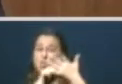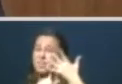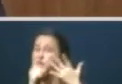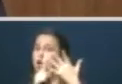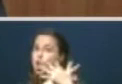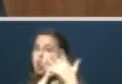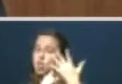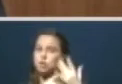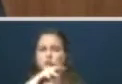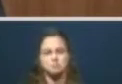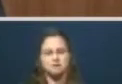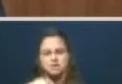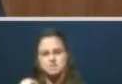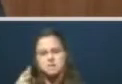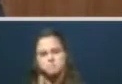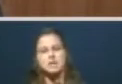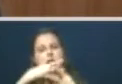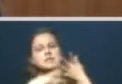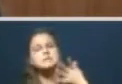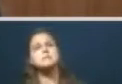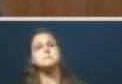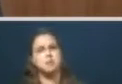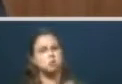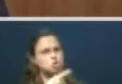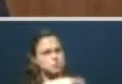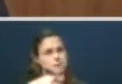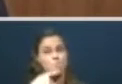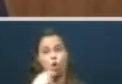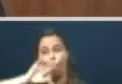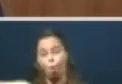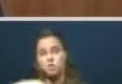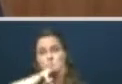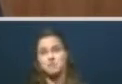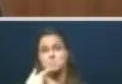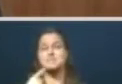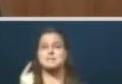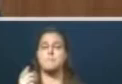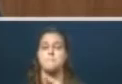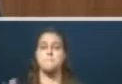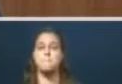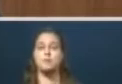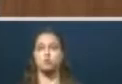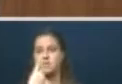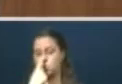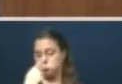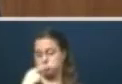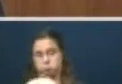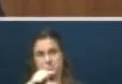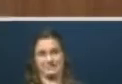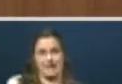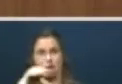trimestrales de demora eso nos permite contar con los del último trimestre cerrado a 31 de marzo pasado según estos